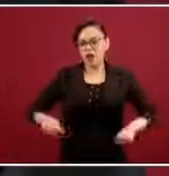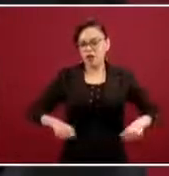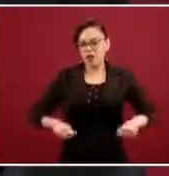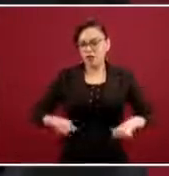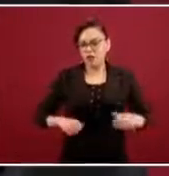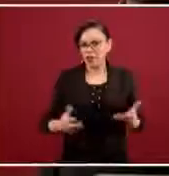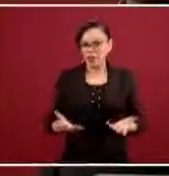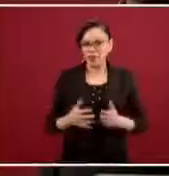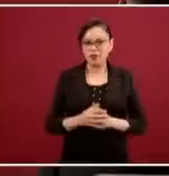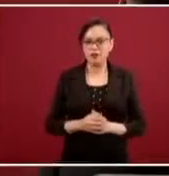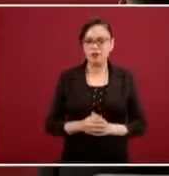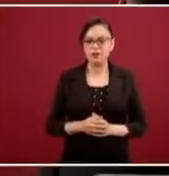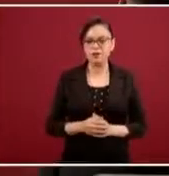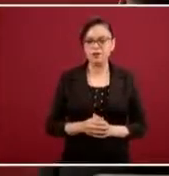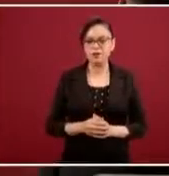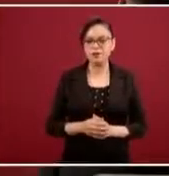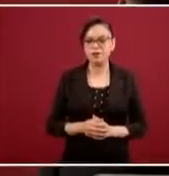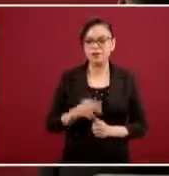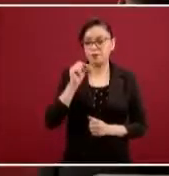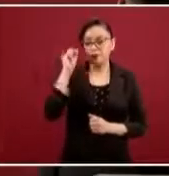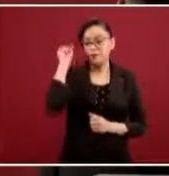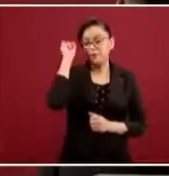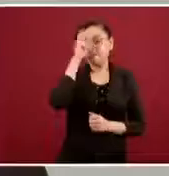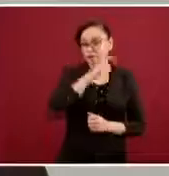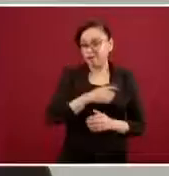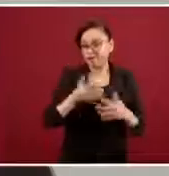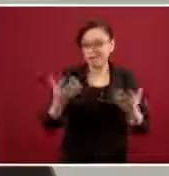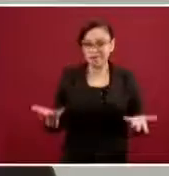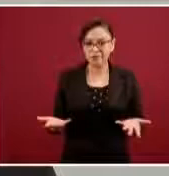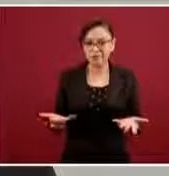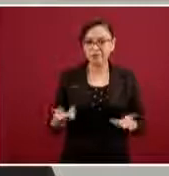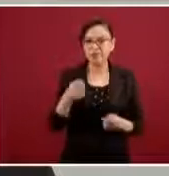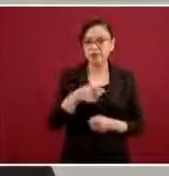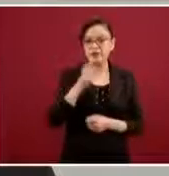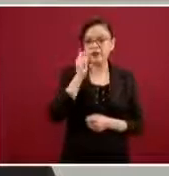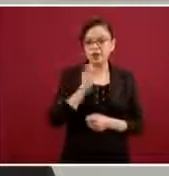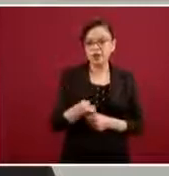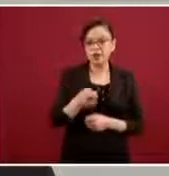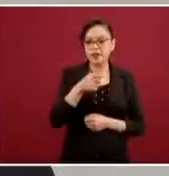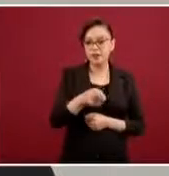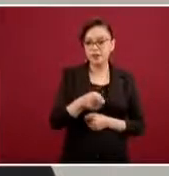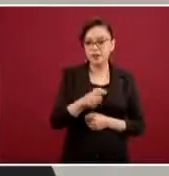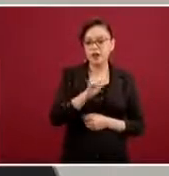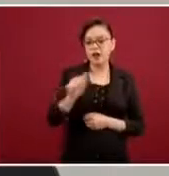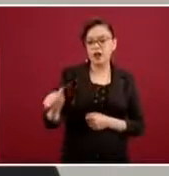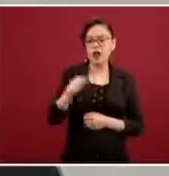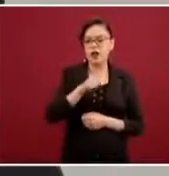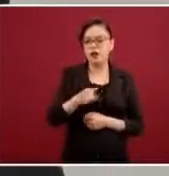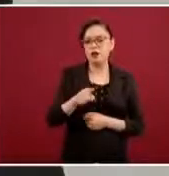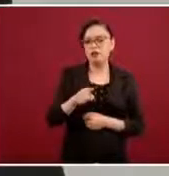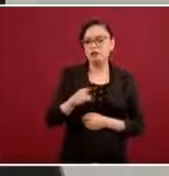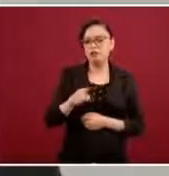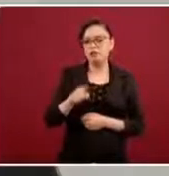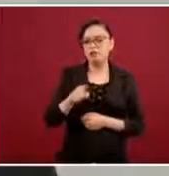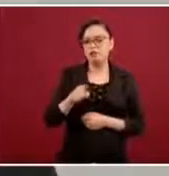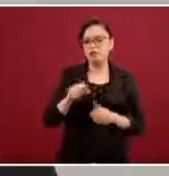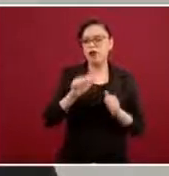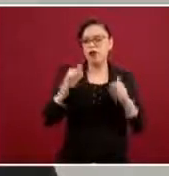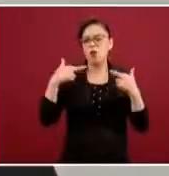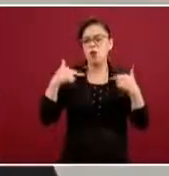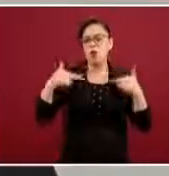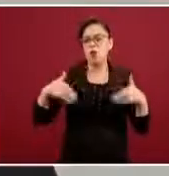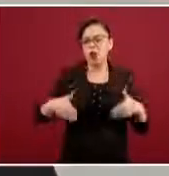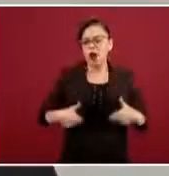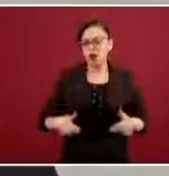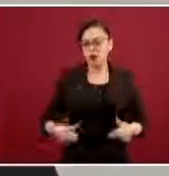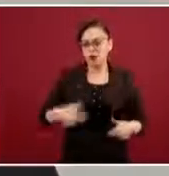dilema. En síntesis, es un instrumento de administración de recursos humanos materiales y materiales.